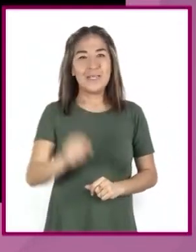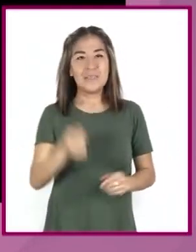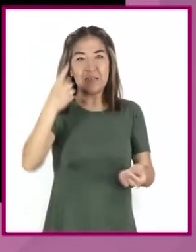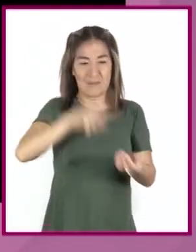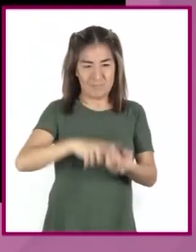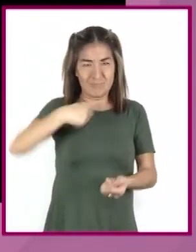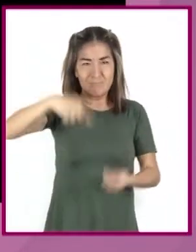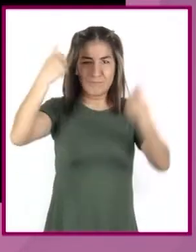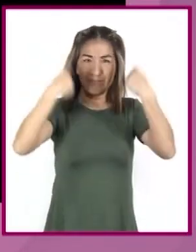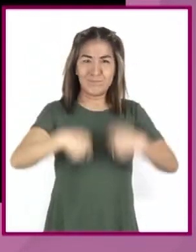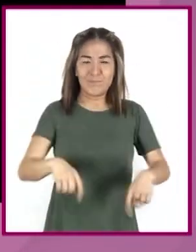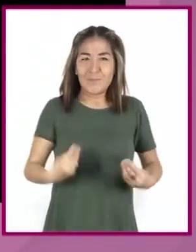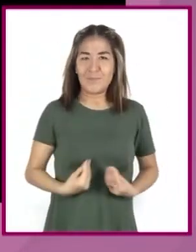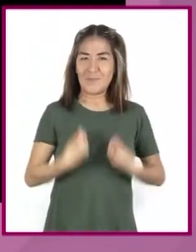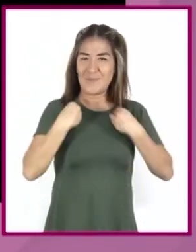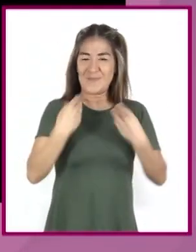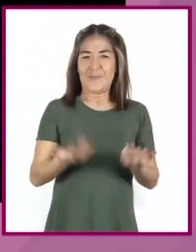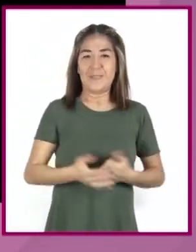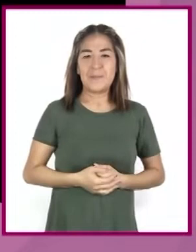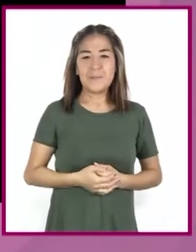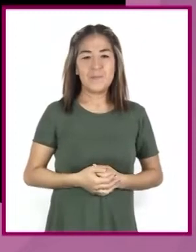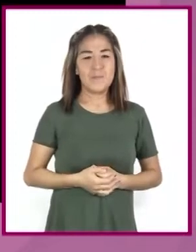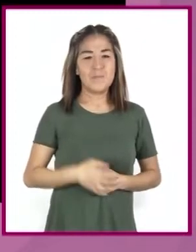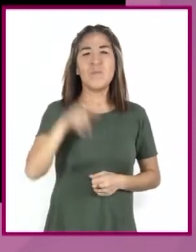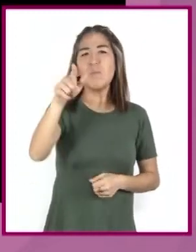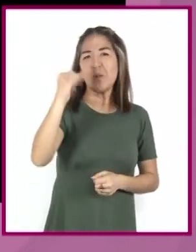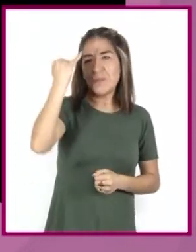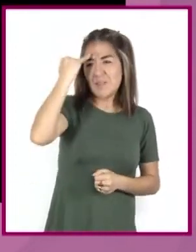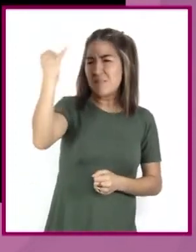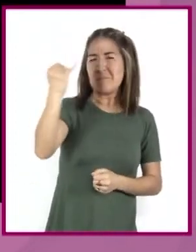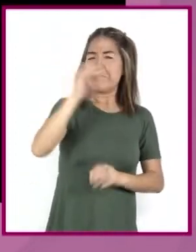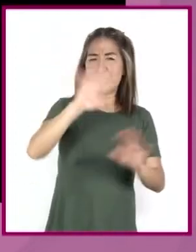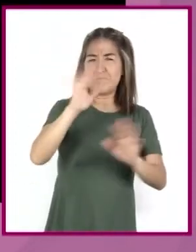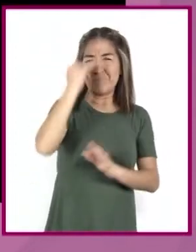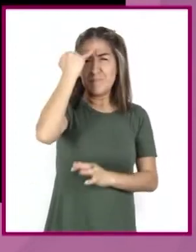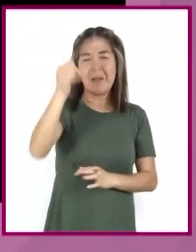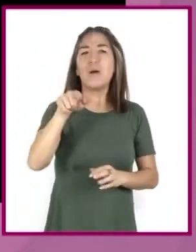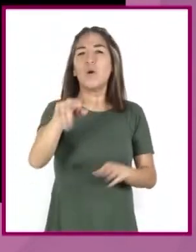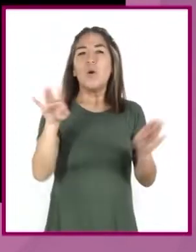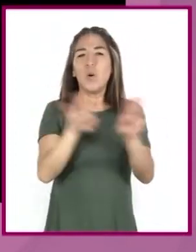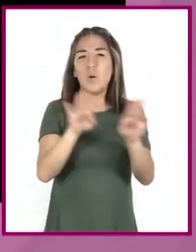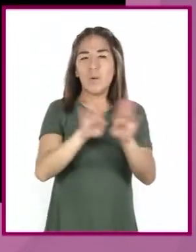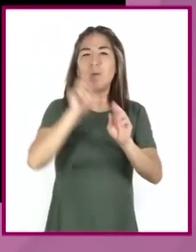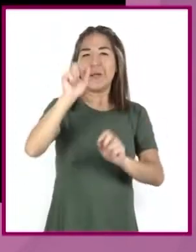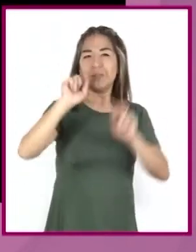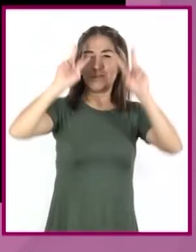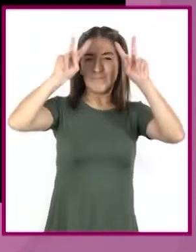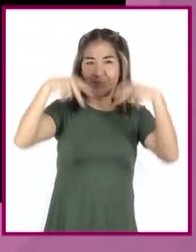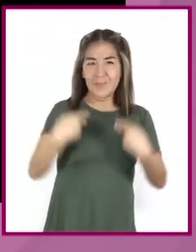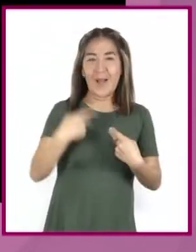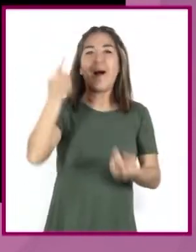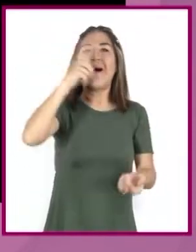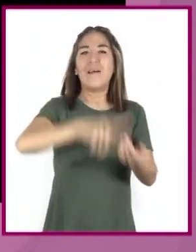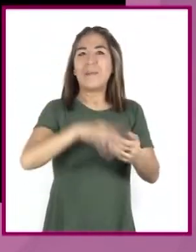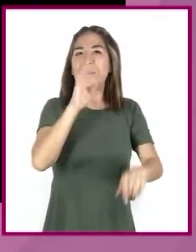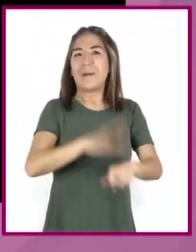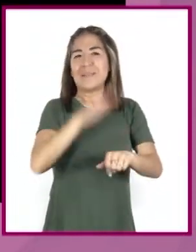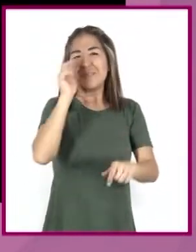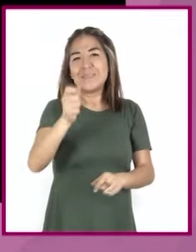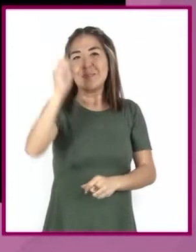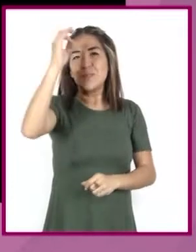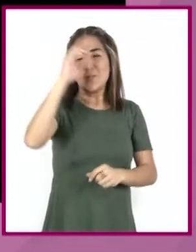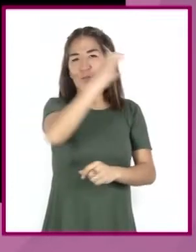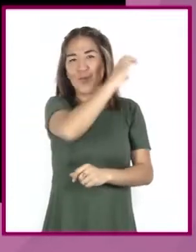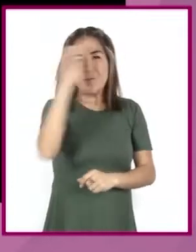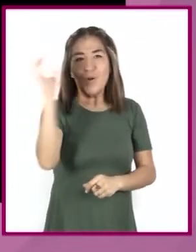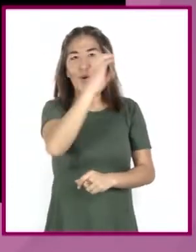viva. Pues no te las tienes que imaginar, solo basta con observar los cientos de fotos que se han tomado